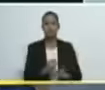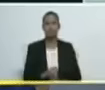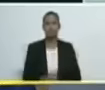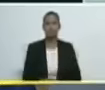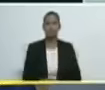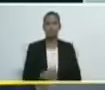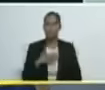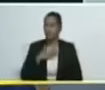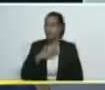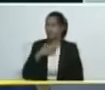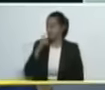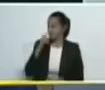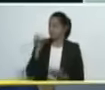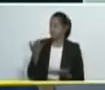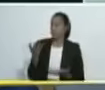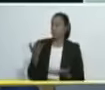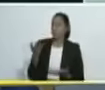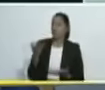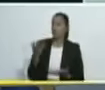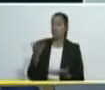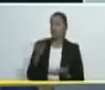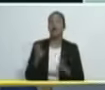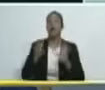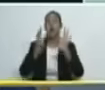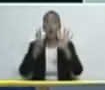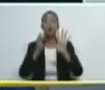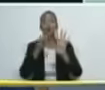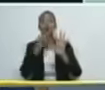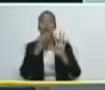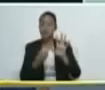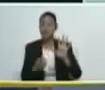Y vino a decírselo al pueblo aquel 8 de diciembre en la noche.